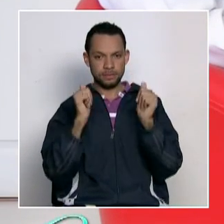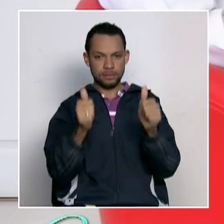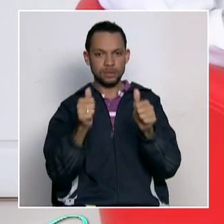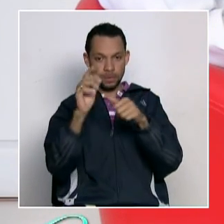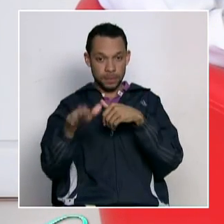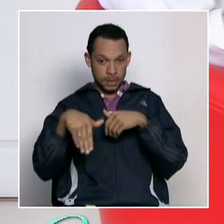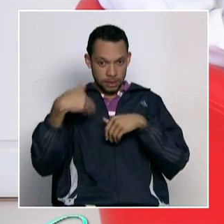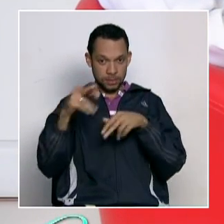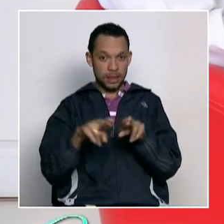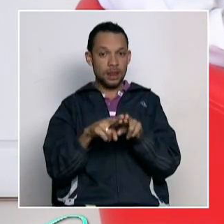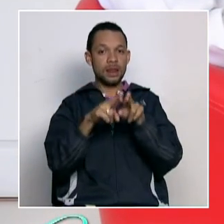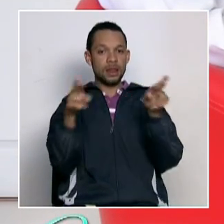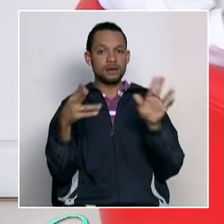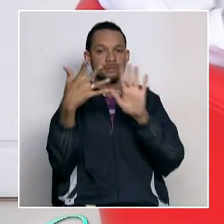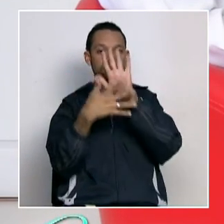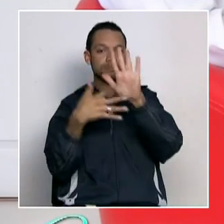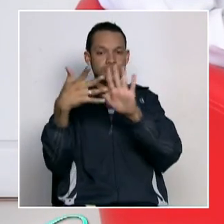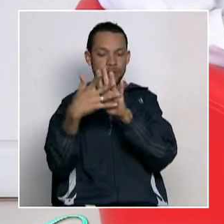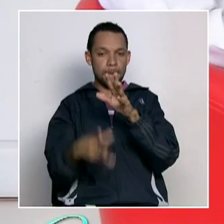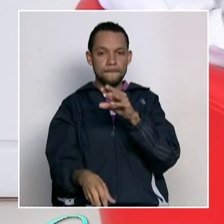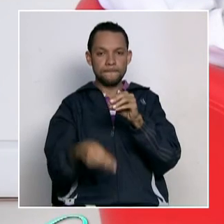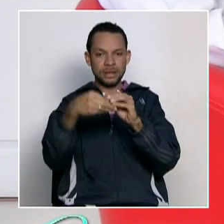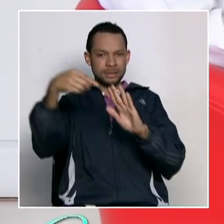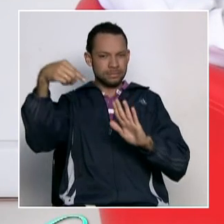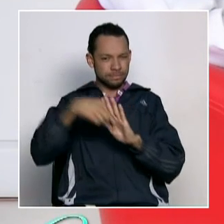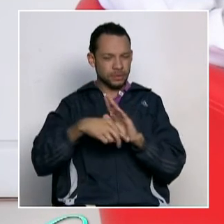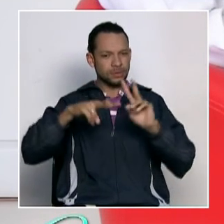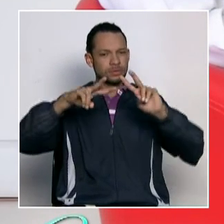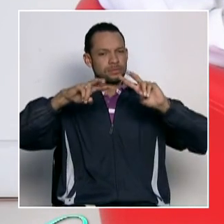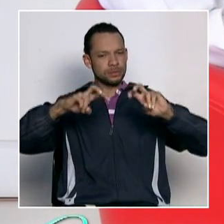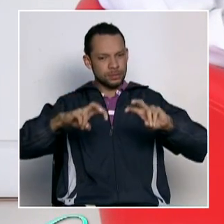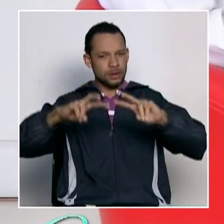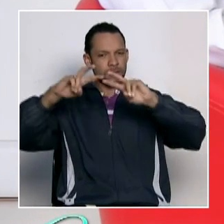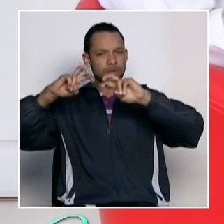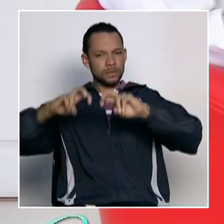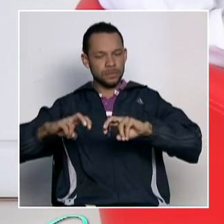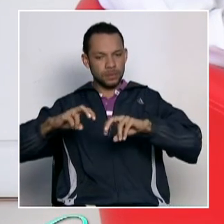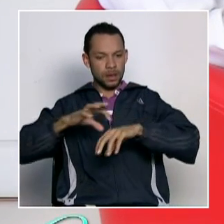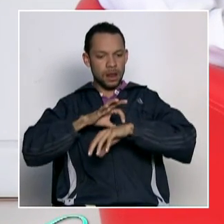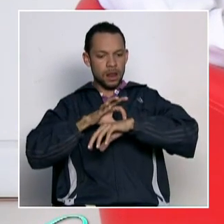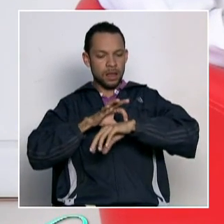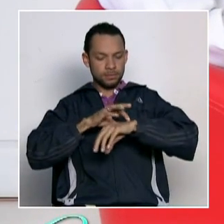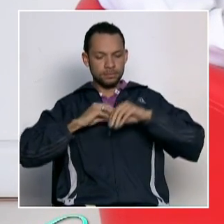estaremos emitiendo otro programa con el doctor José Fernando García para complementar todo el proceso de